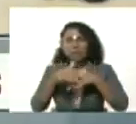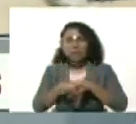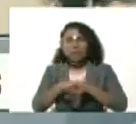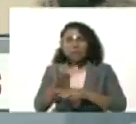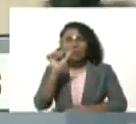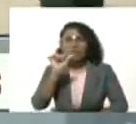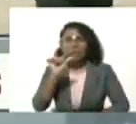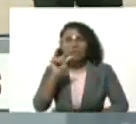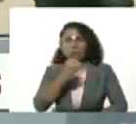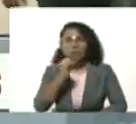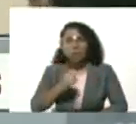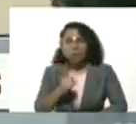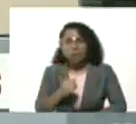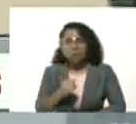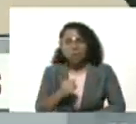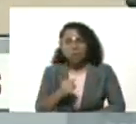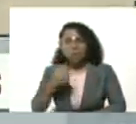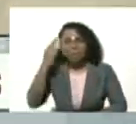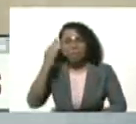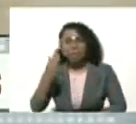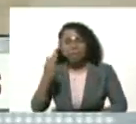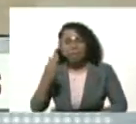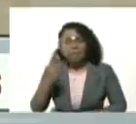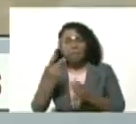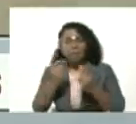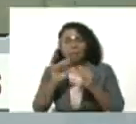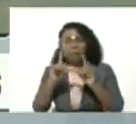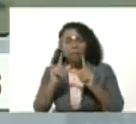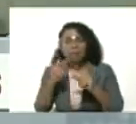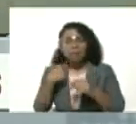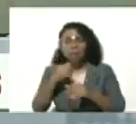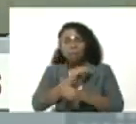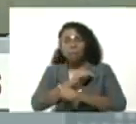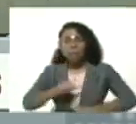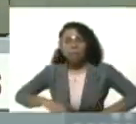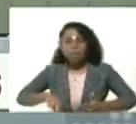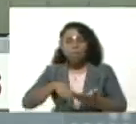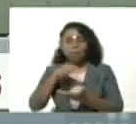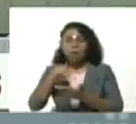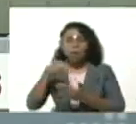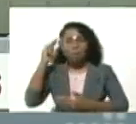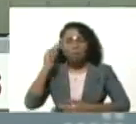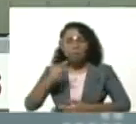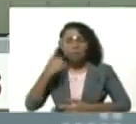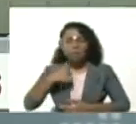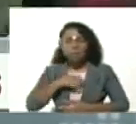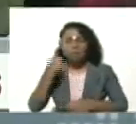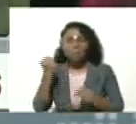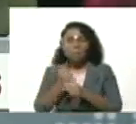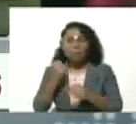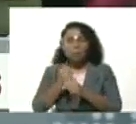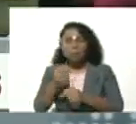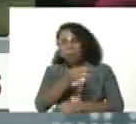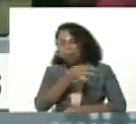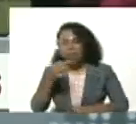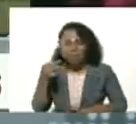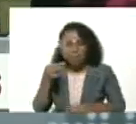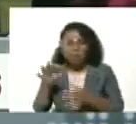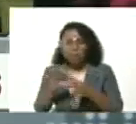Zulia y el comandante de Zona número 11 de nuestra Guardia Nacional Bolivariana, estamos trabajando en perfecta